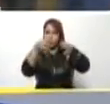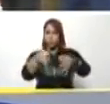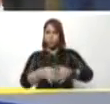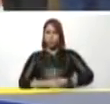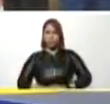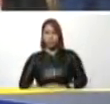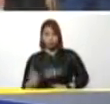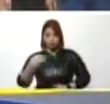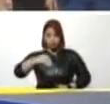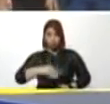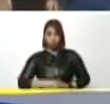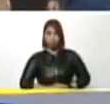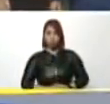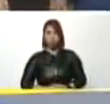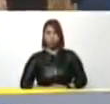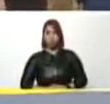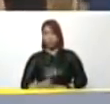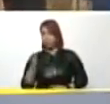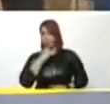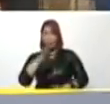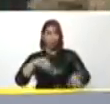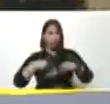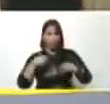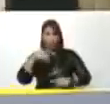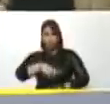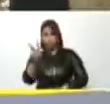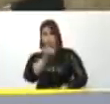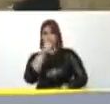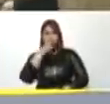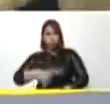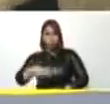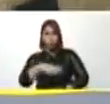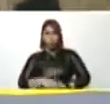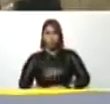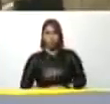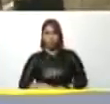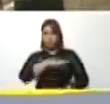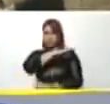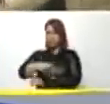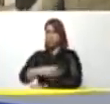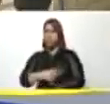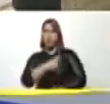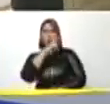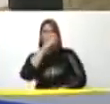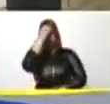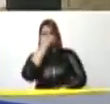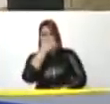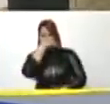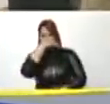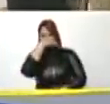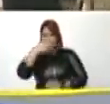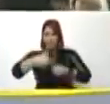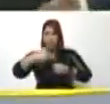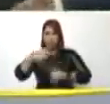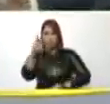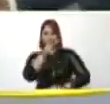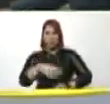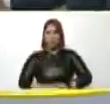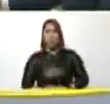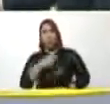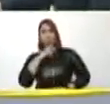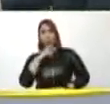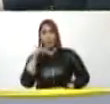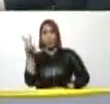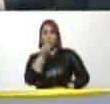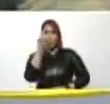y además lo que es inaceptable para los venezolanos y venezolanas, las sanciones criminales a Petróleos de Venezuela, al oro venezolano,